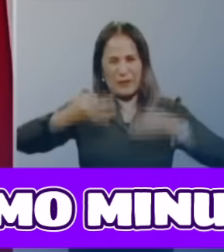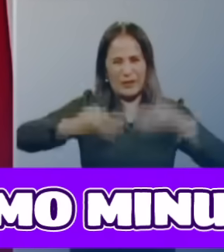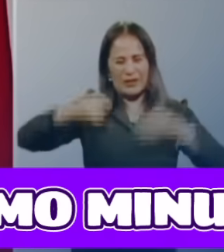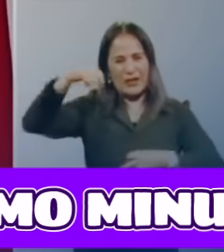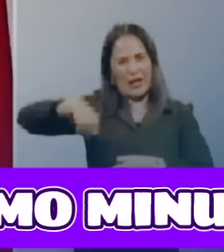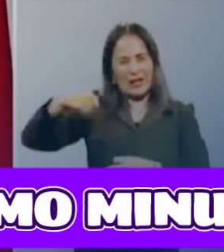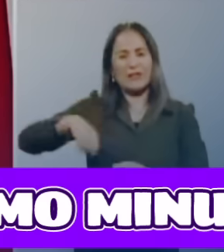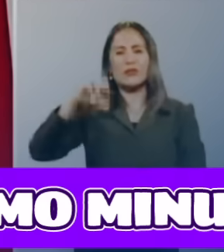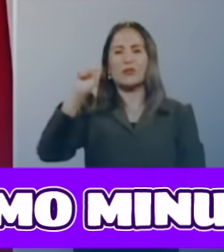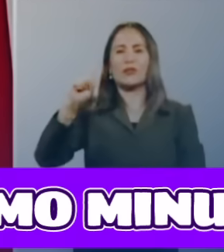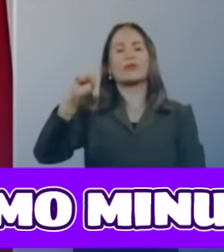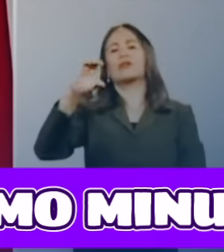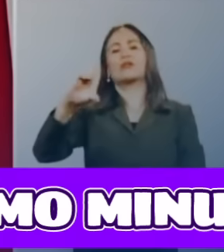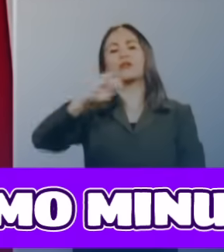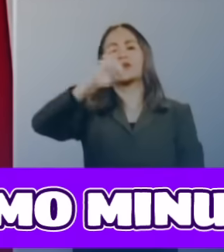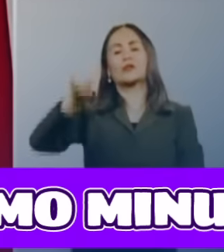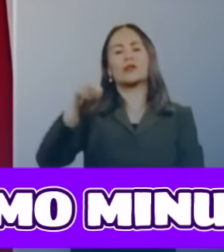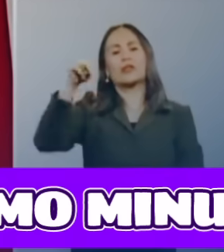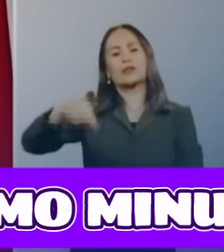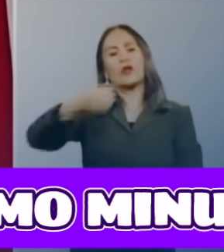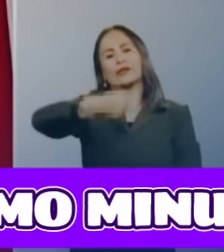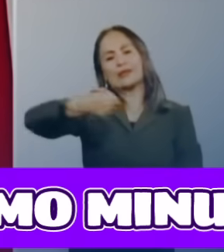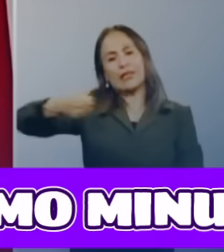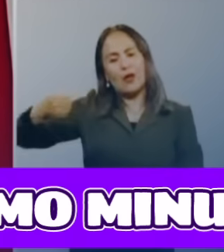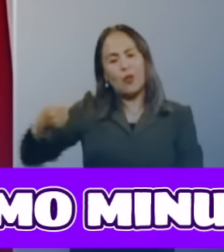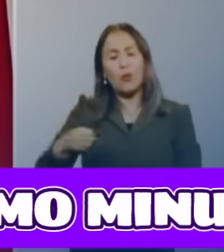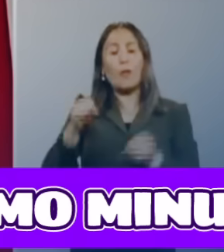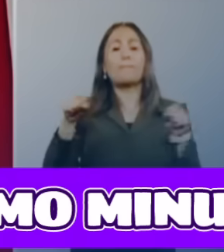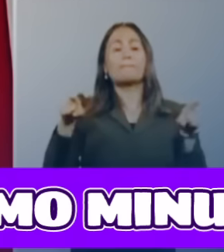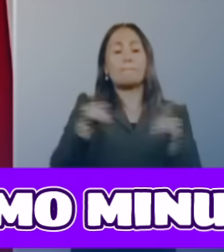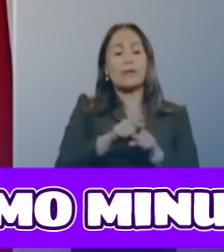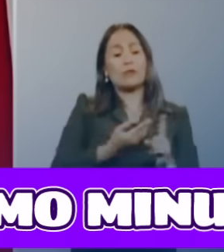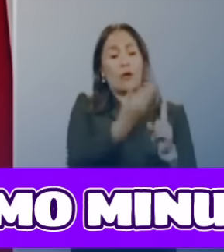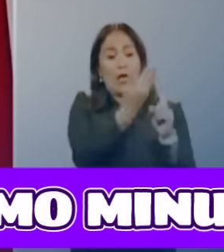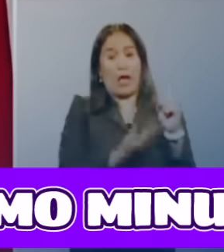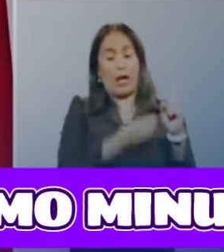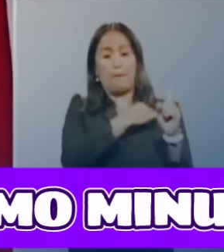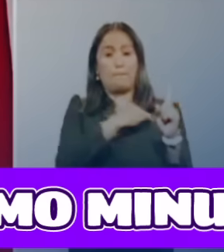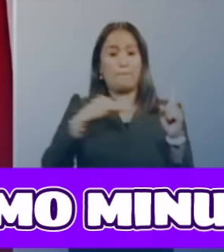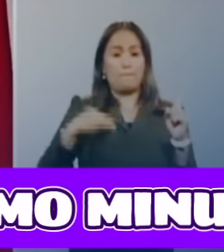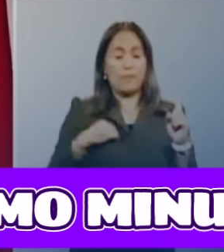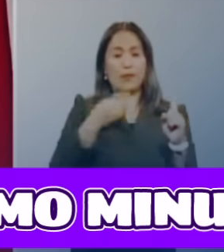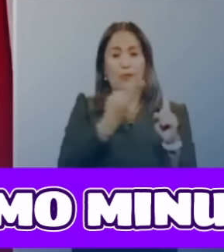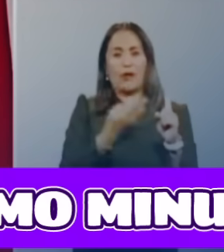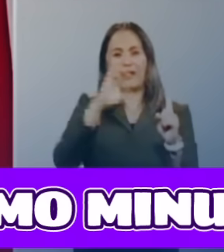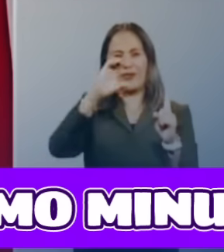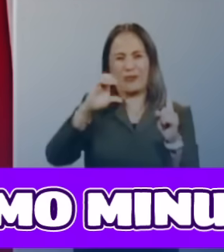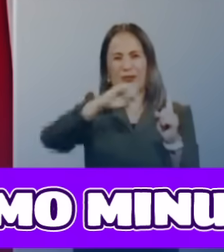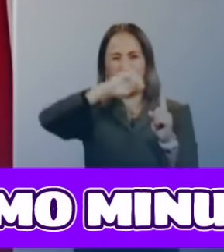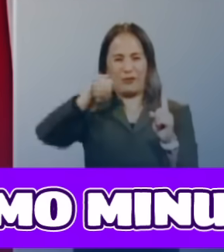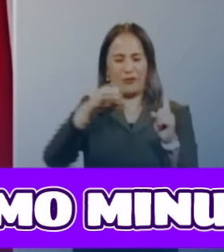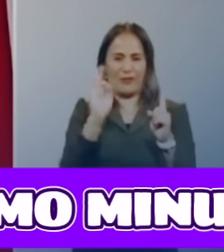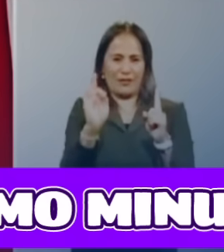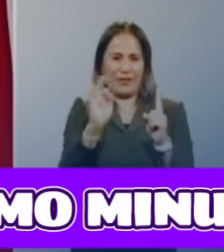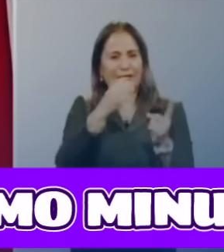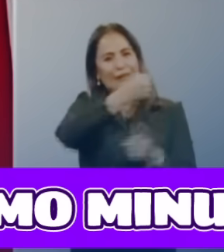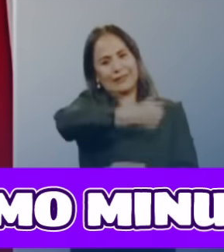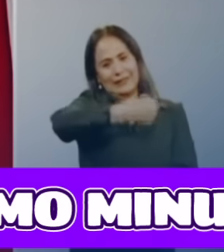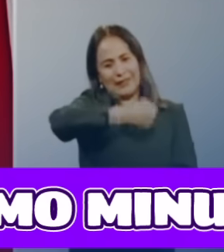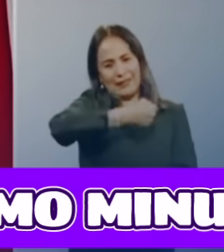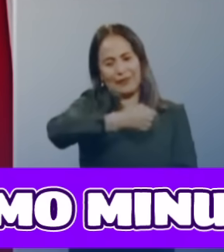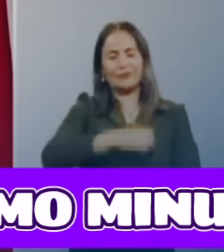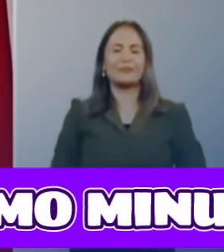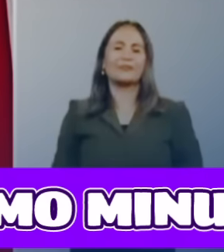de Justicia de la Nación y a la y el integrante del Pleno del Consejo de la Judicatura Federal.